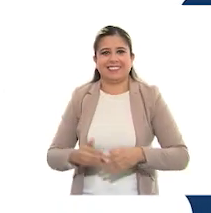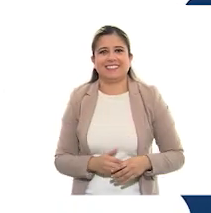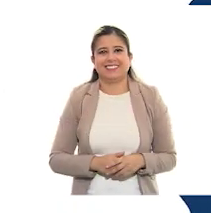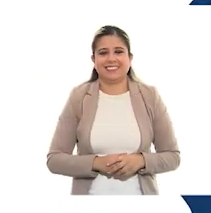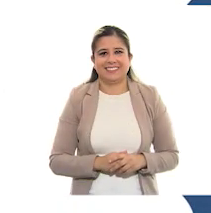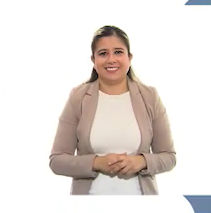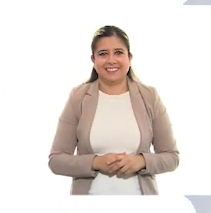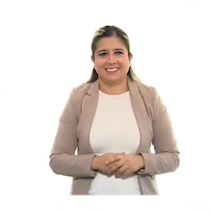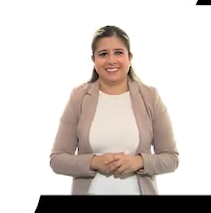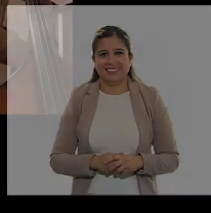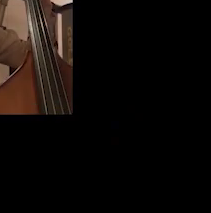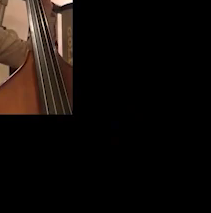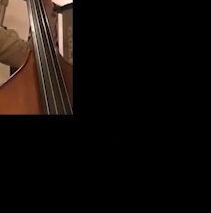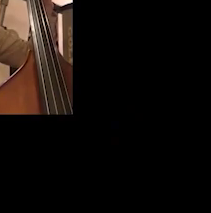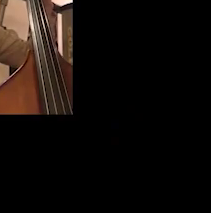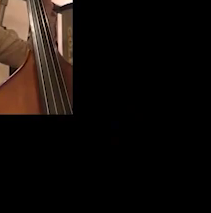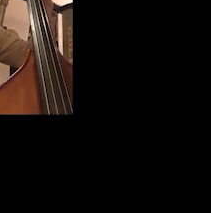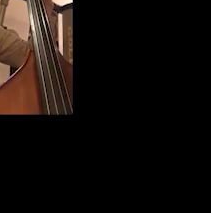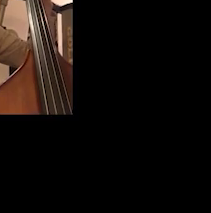aprendeencasa.sep.gov.mx.